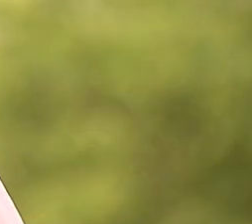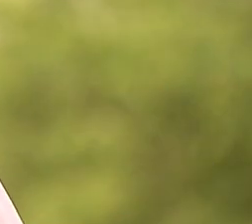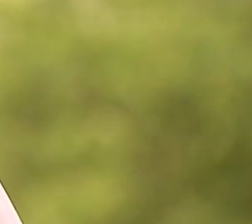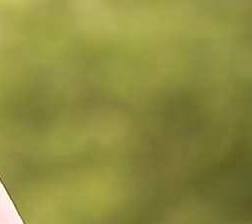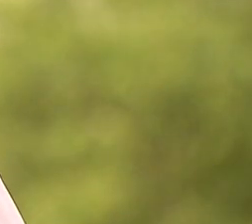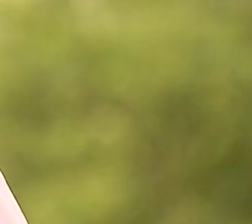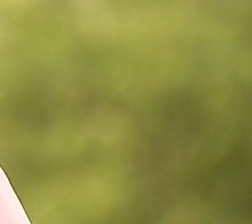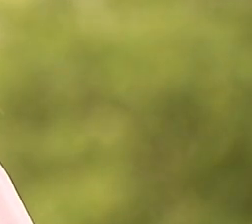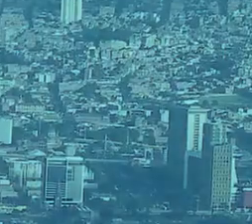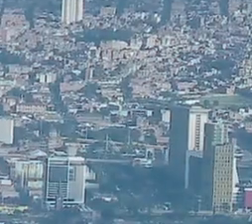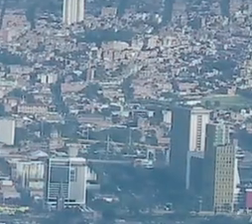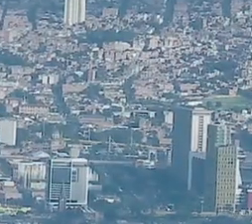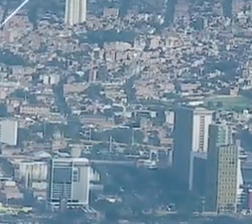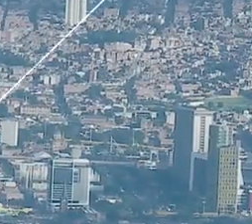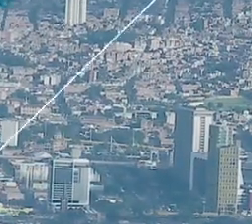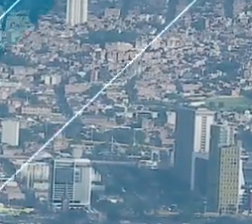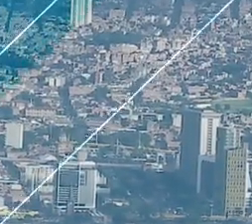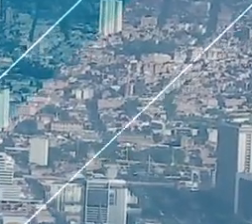regresamos.